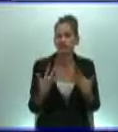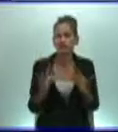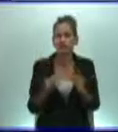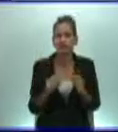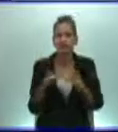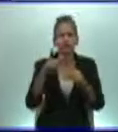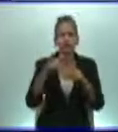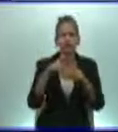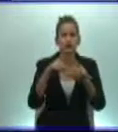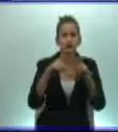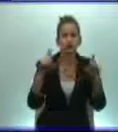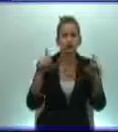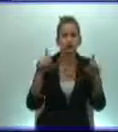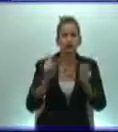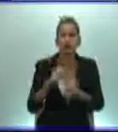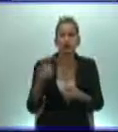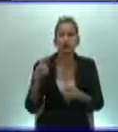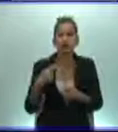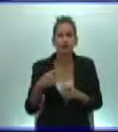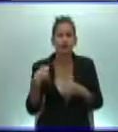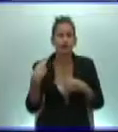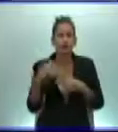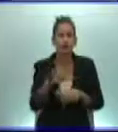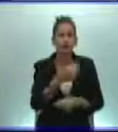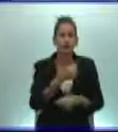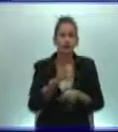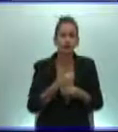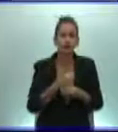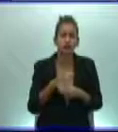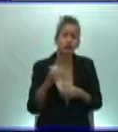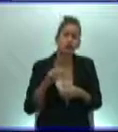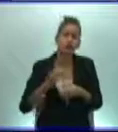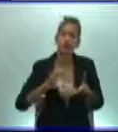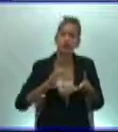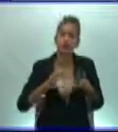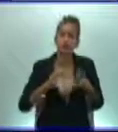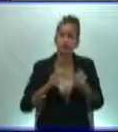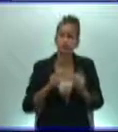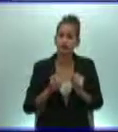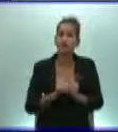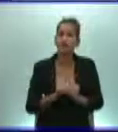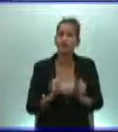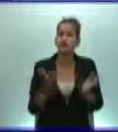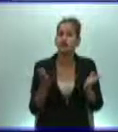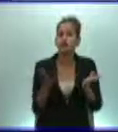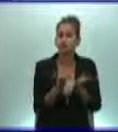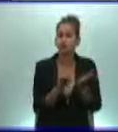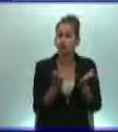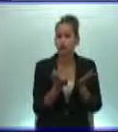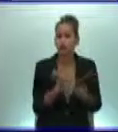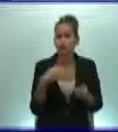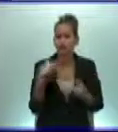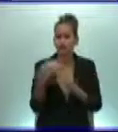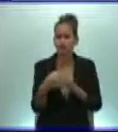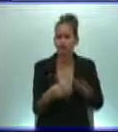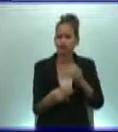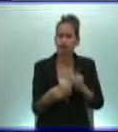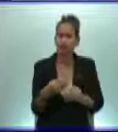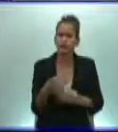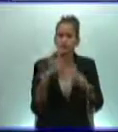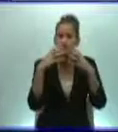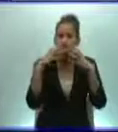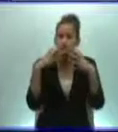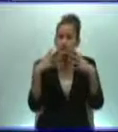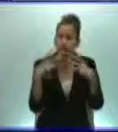vas a utilizar. Creo que de esta manera hemos estado trabajando un procedimiento muy importante